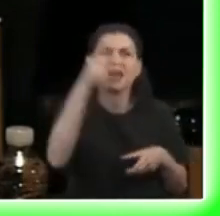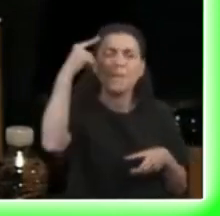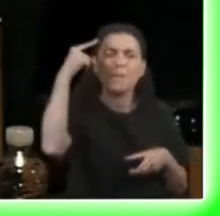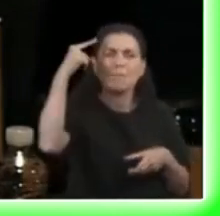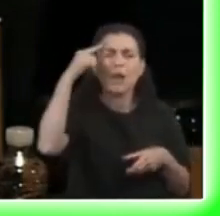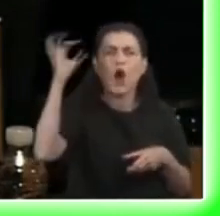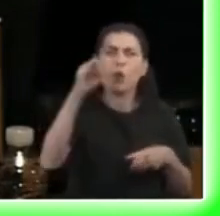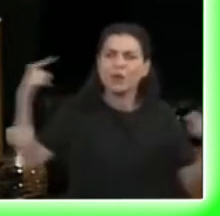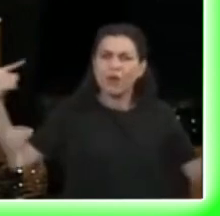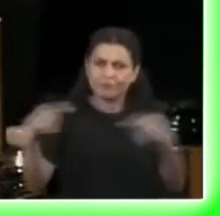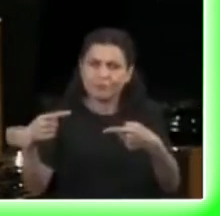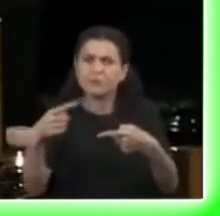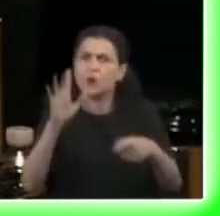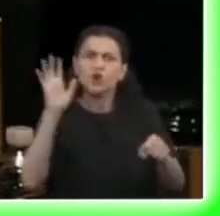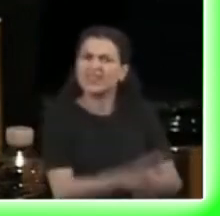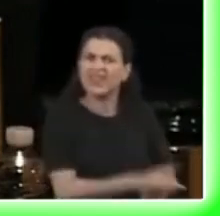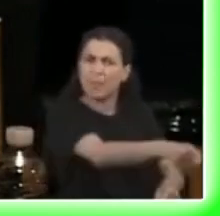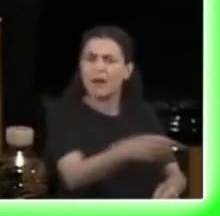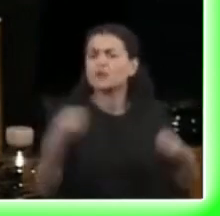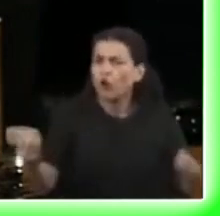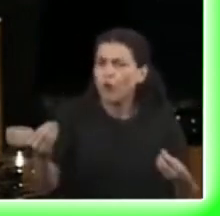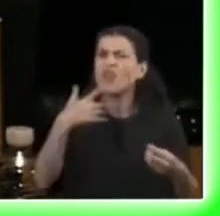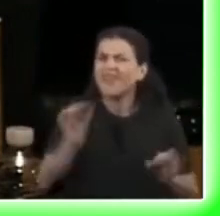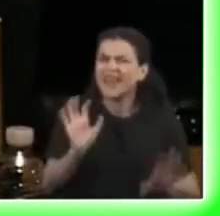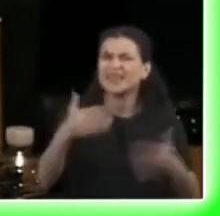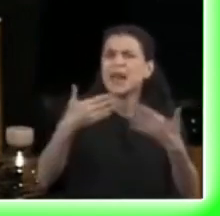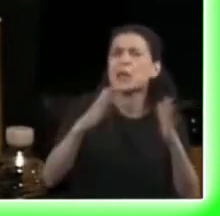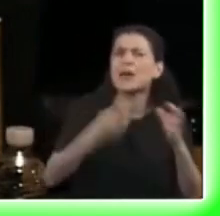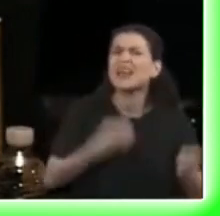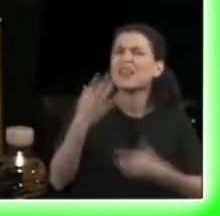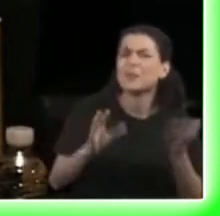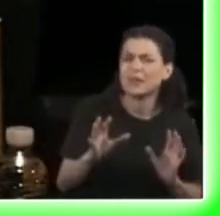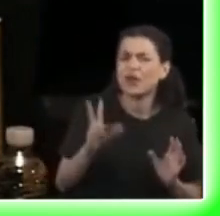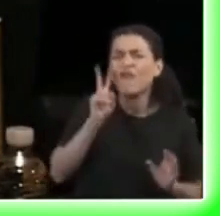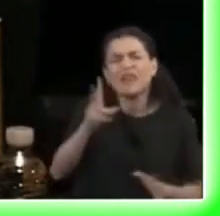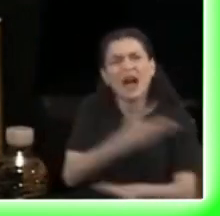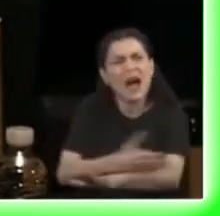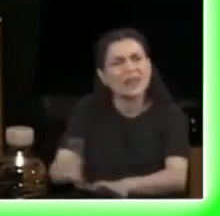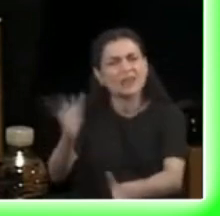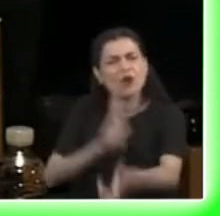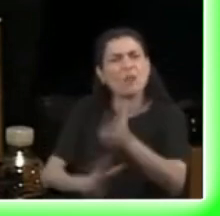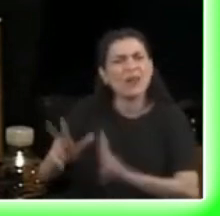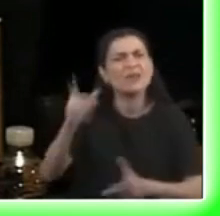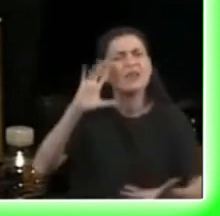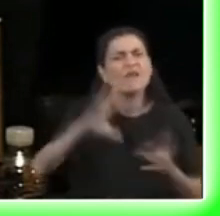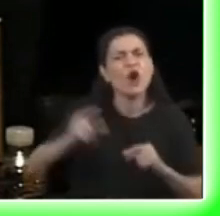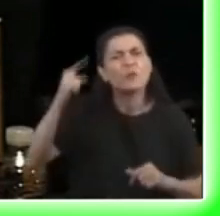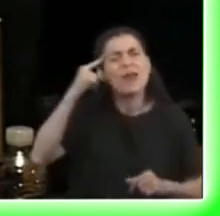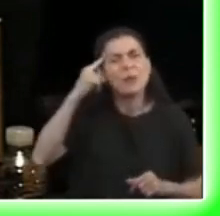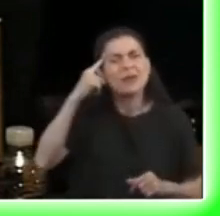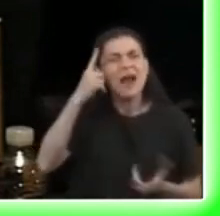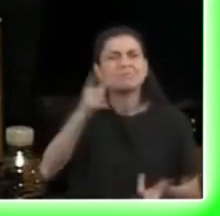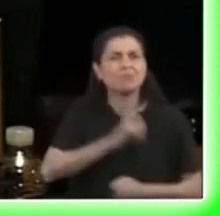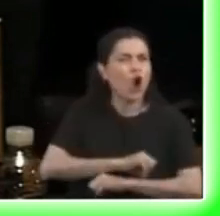libertad, muchachos, por favor. ¿Por qué no toman un rato y se escuchan solitos y ven lo vomitivo y repugnante que